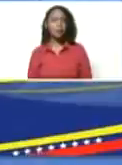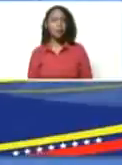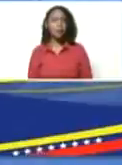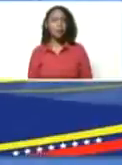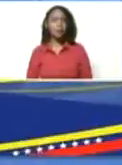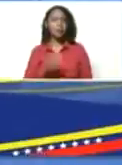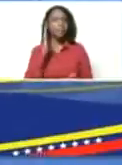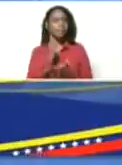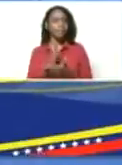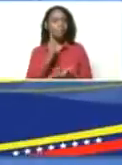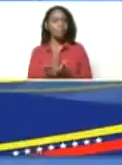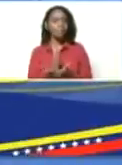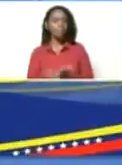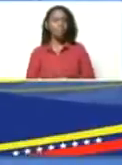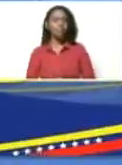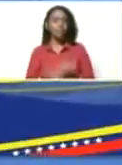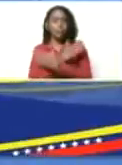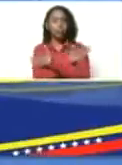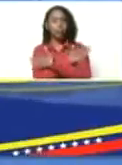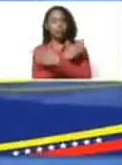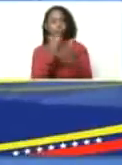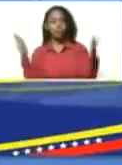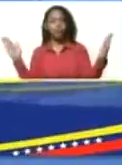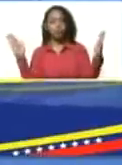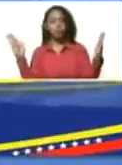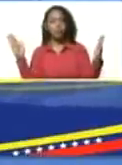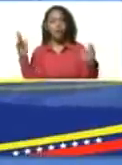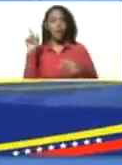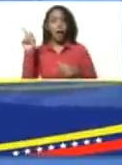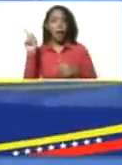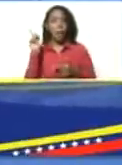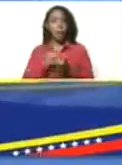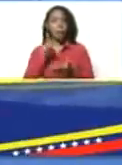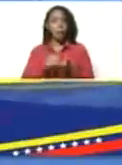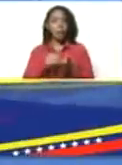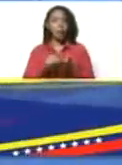2021-2026. Siempre dispuesto a estar en la primera línea.